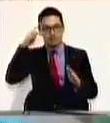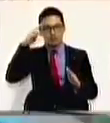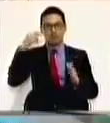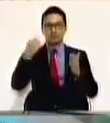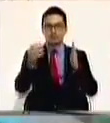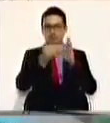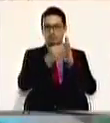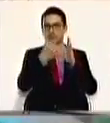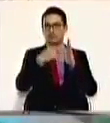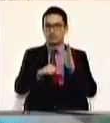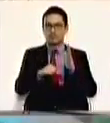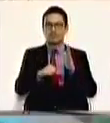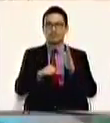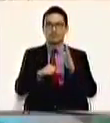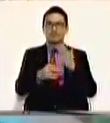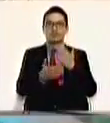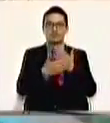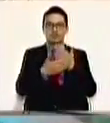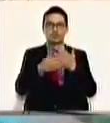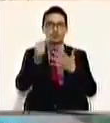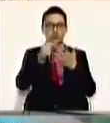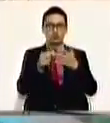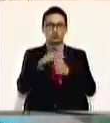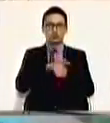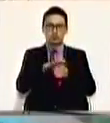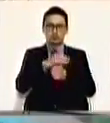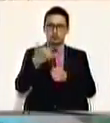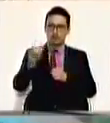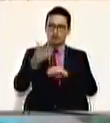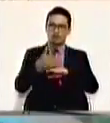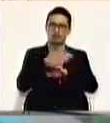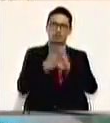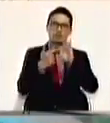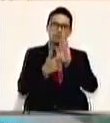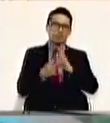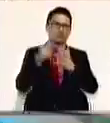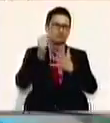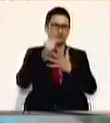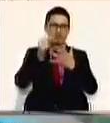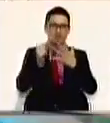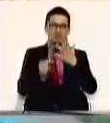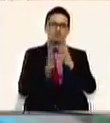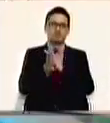establecido, y básicamente en los casos que hemos demostrado, todos, uno tras otro,